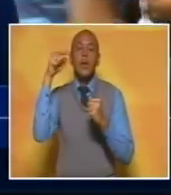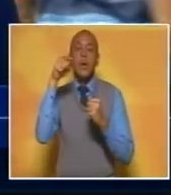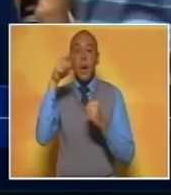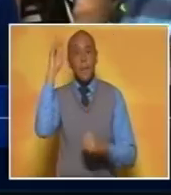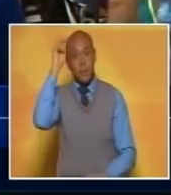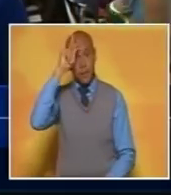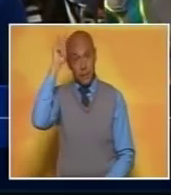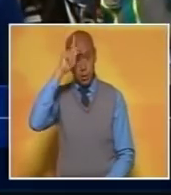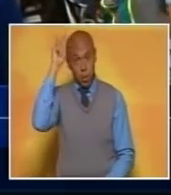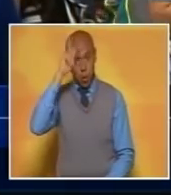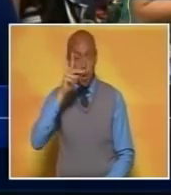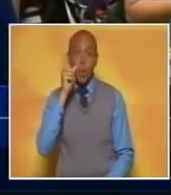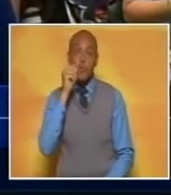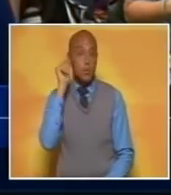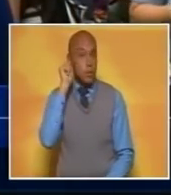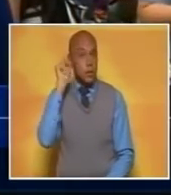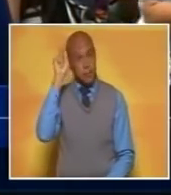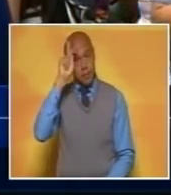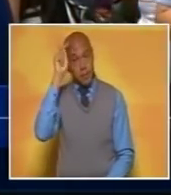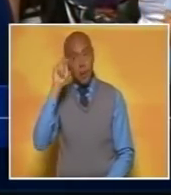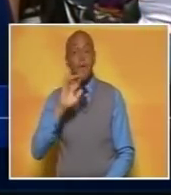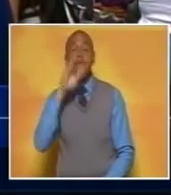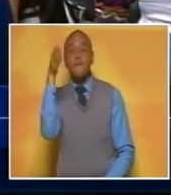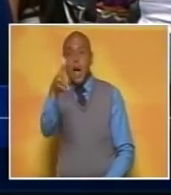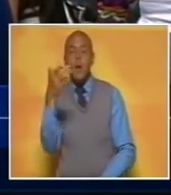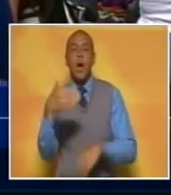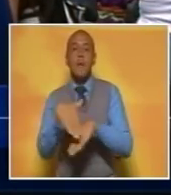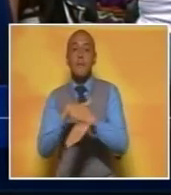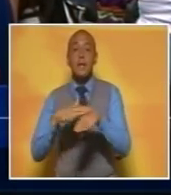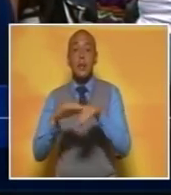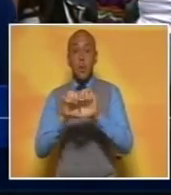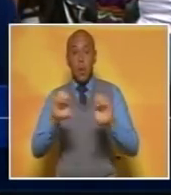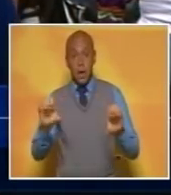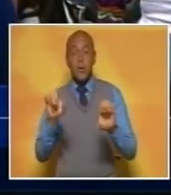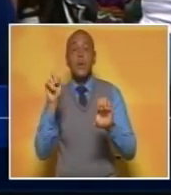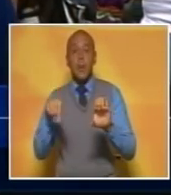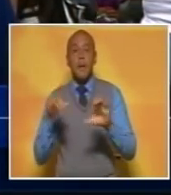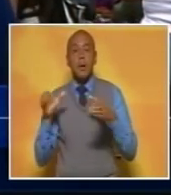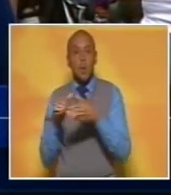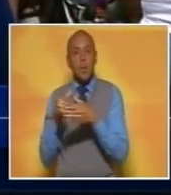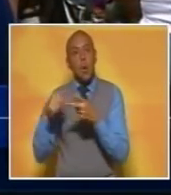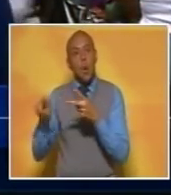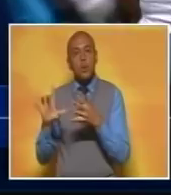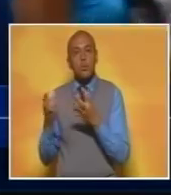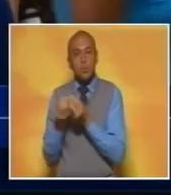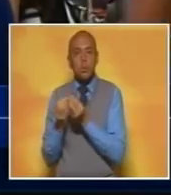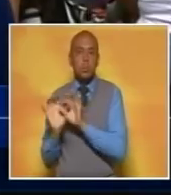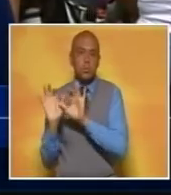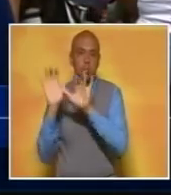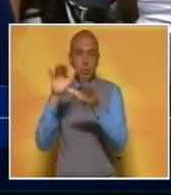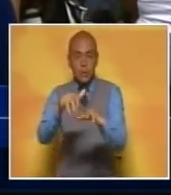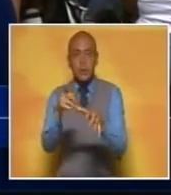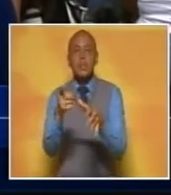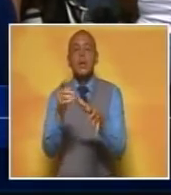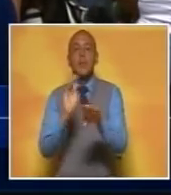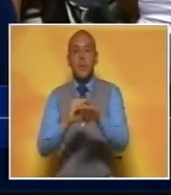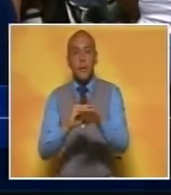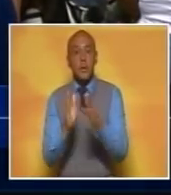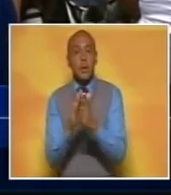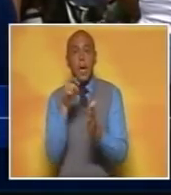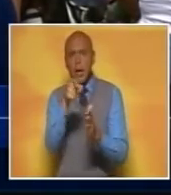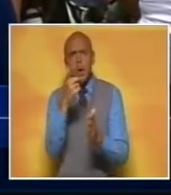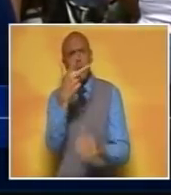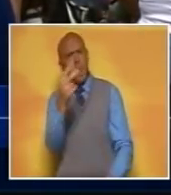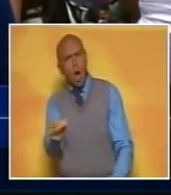docentes nuevamente acudieron al Ministerio de Educación, esta vez acompañados por otros sectores, para exigir ser escuchados. Aseguran que no se niegan a